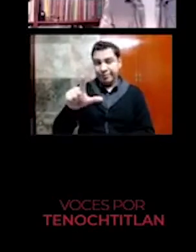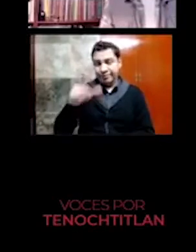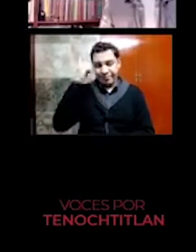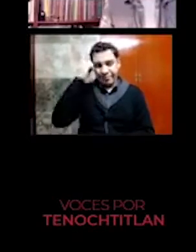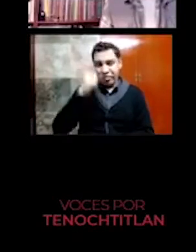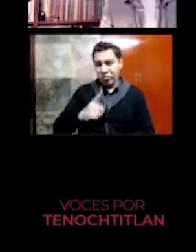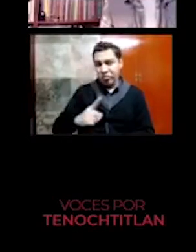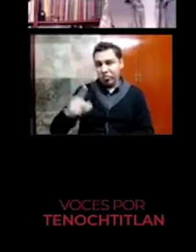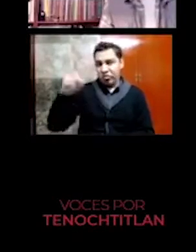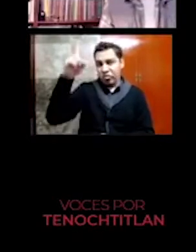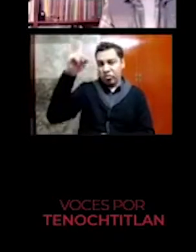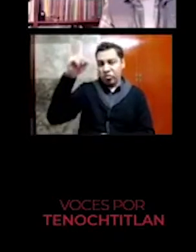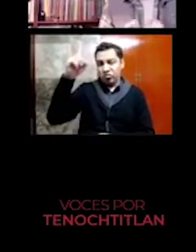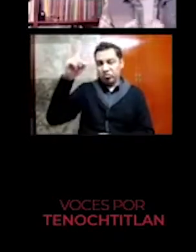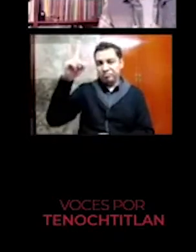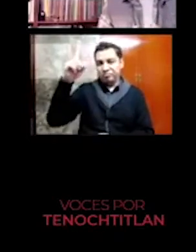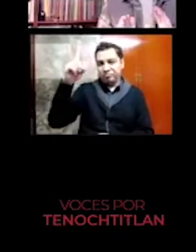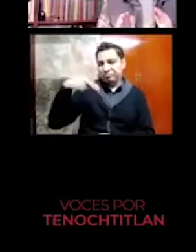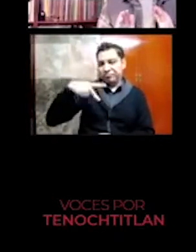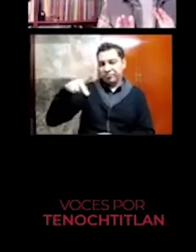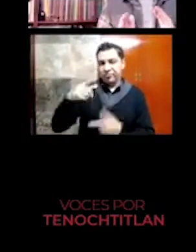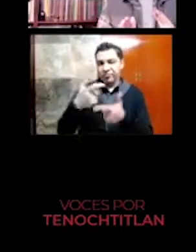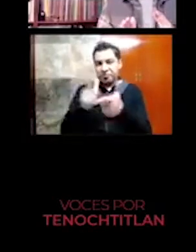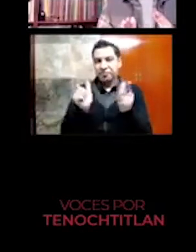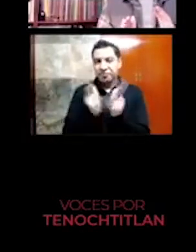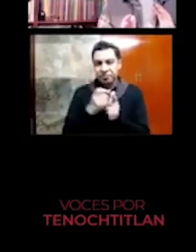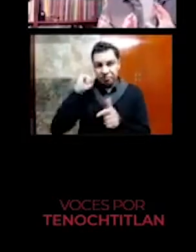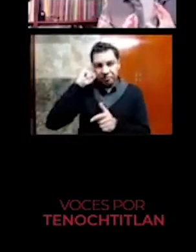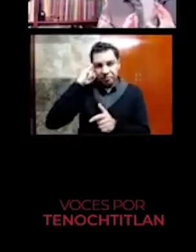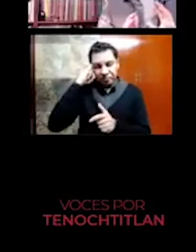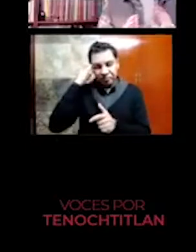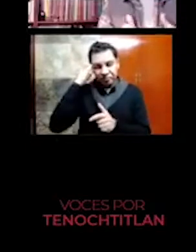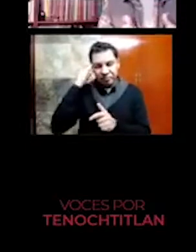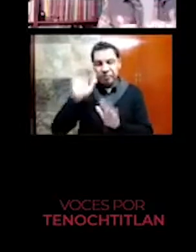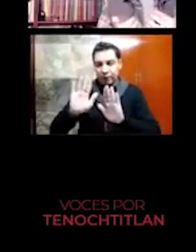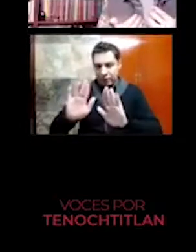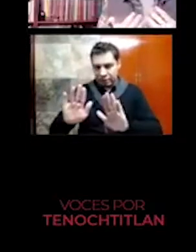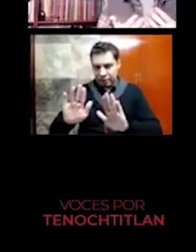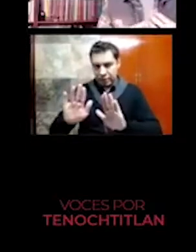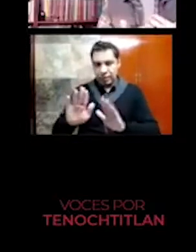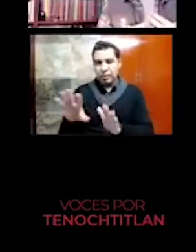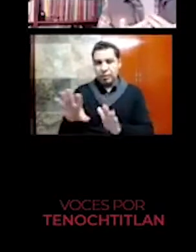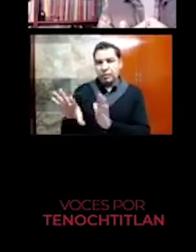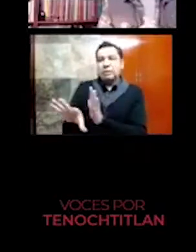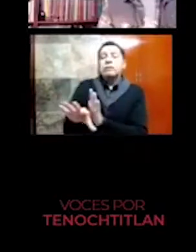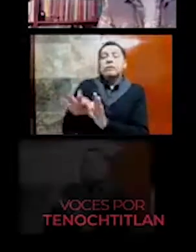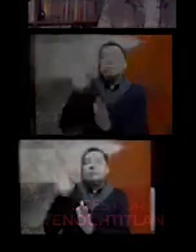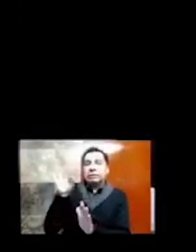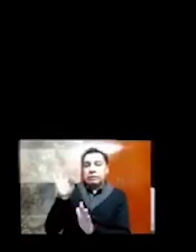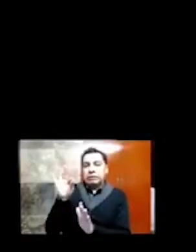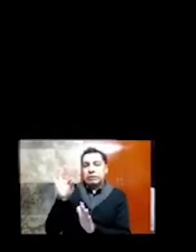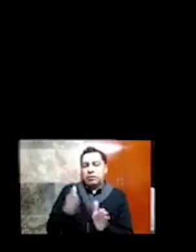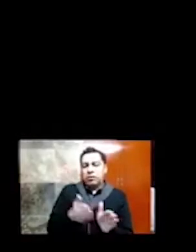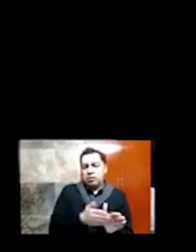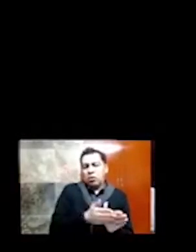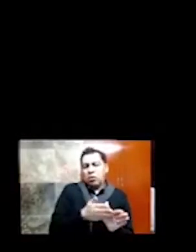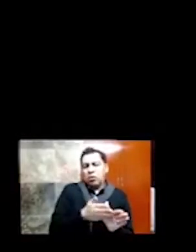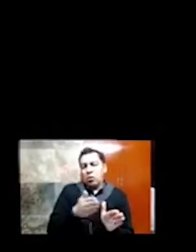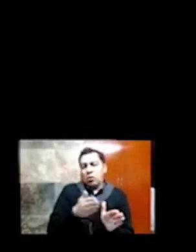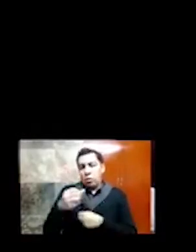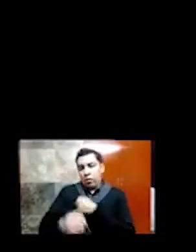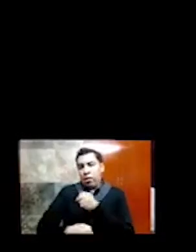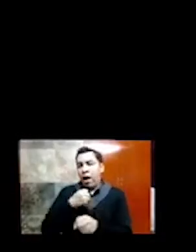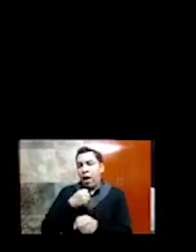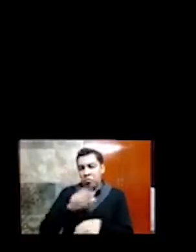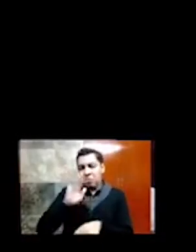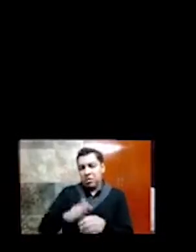en las riberas. Y aquí cabe señalar lo siguiente: no es sino hasta el posclásico que las riberas